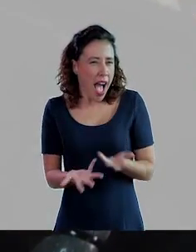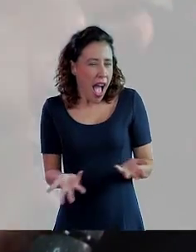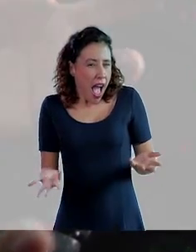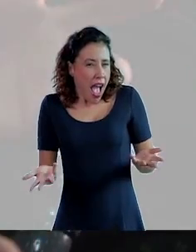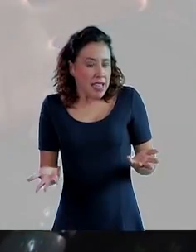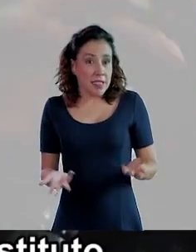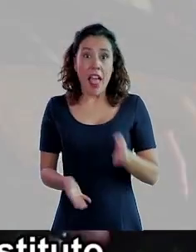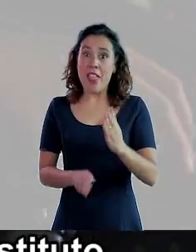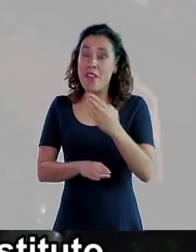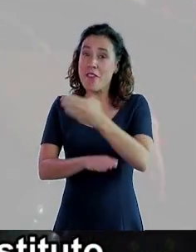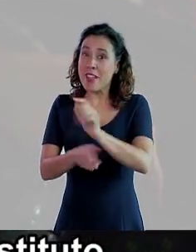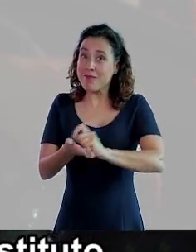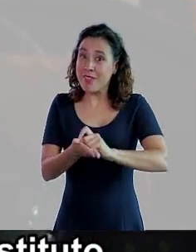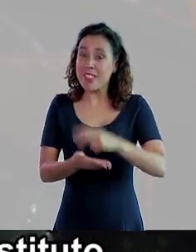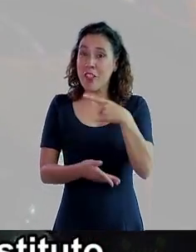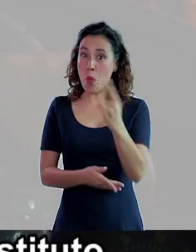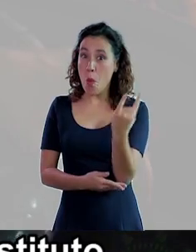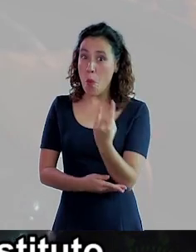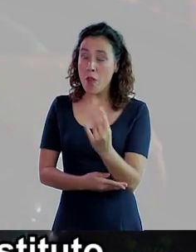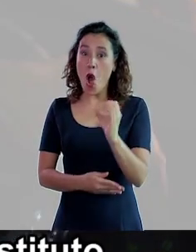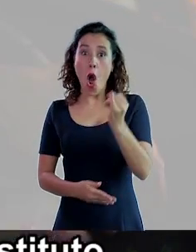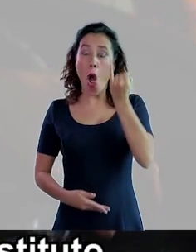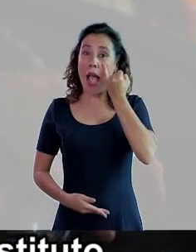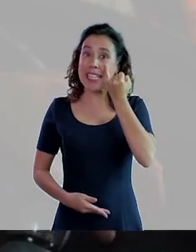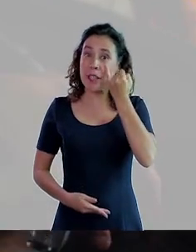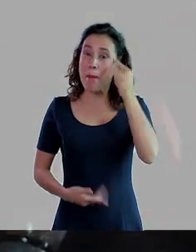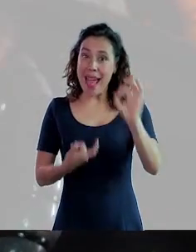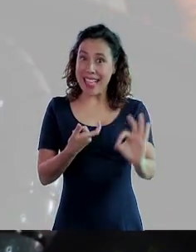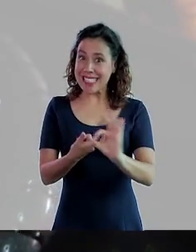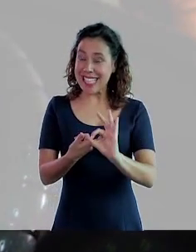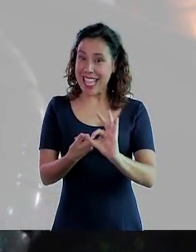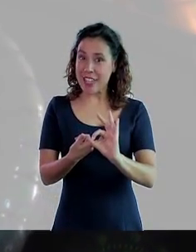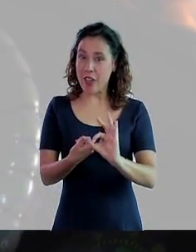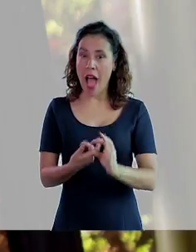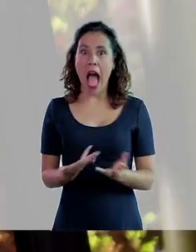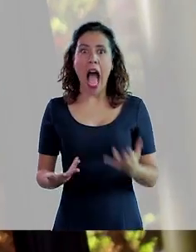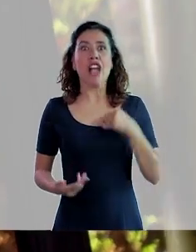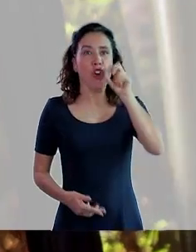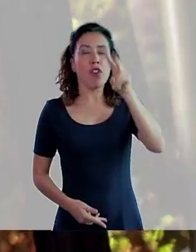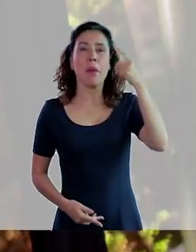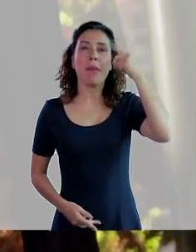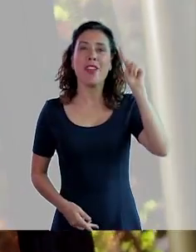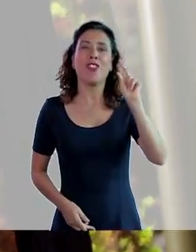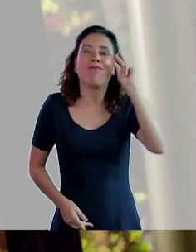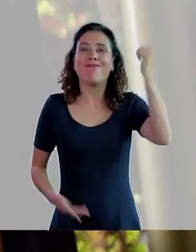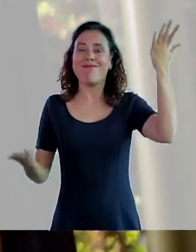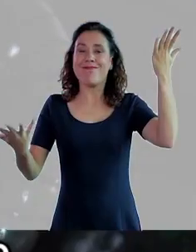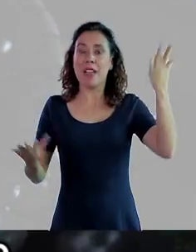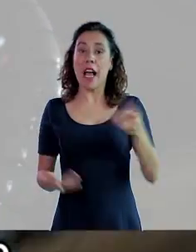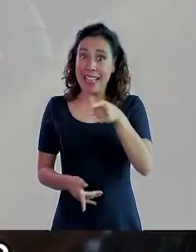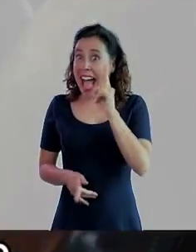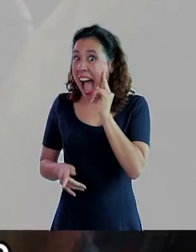súper fácil. Tenés que ir a los módulos instalados en tu universidad o instituto para que te peguen el sello. Ah, sí lo vi, pero no